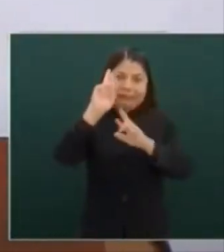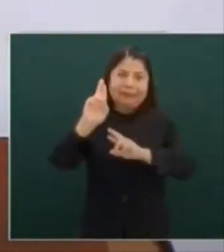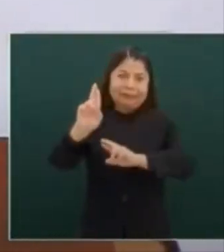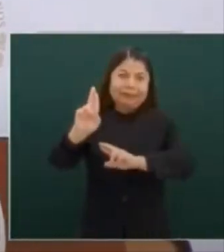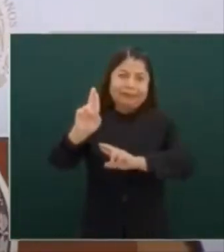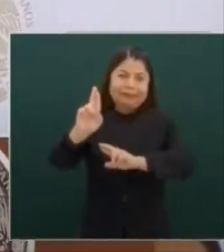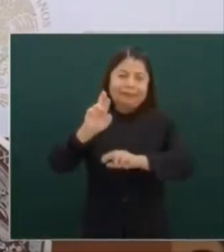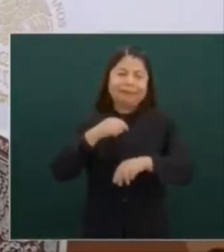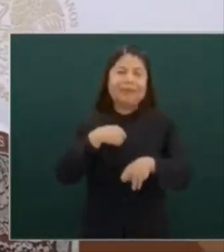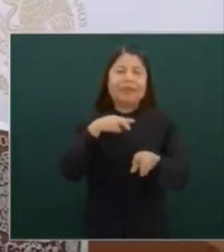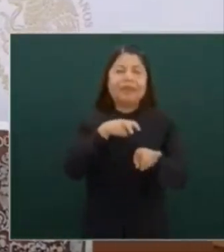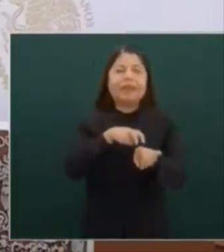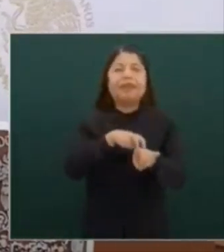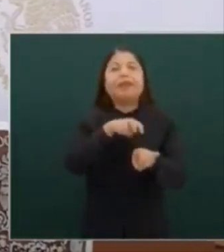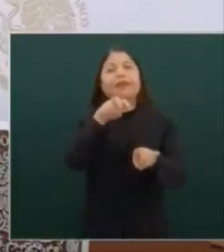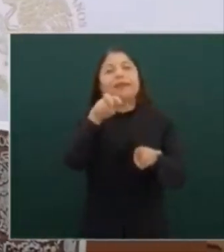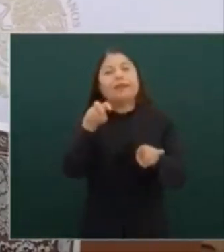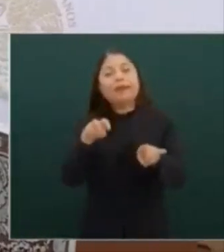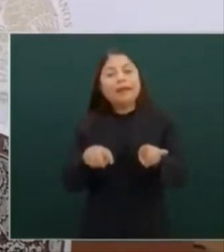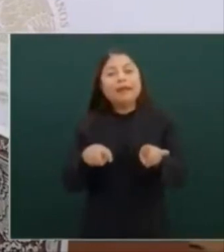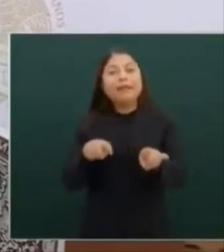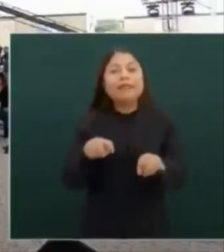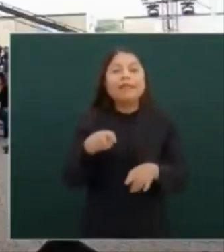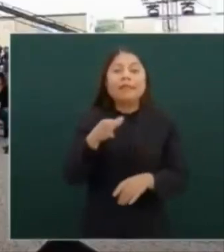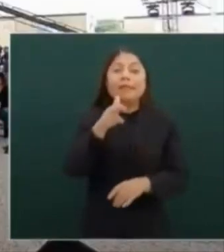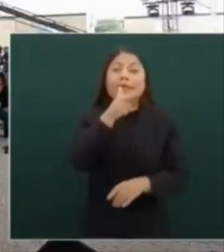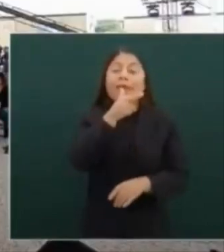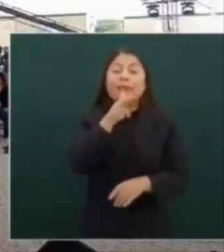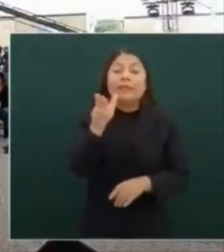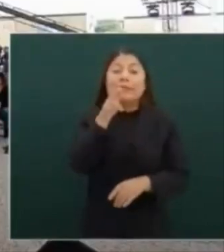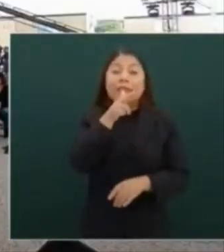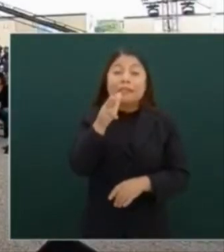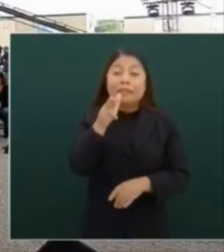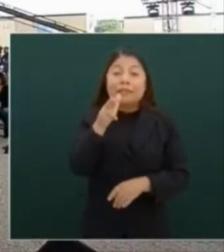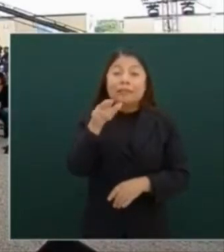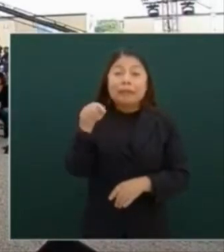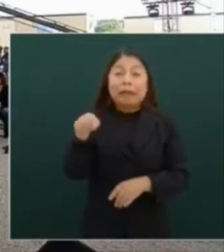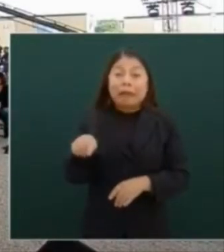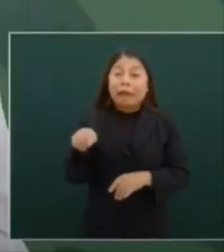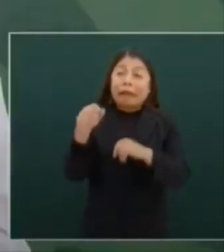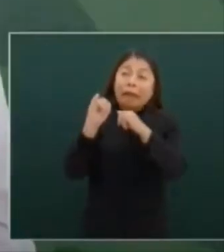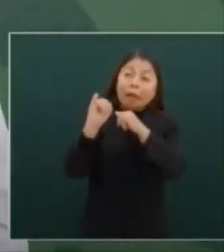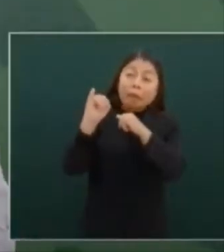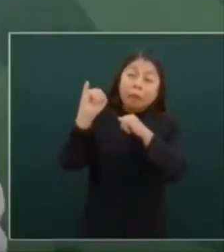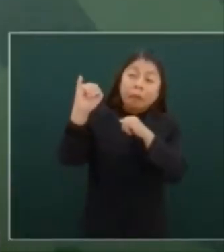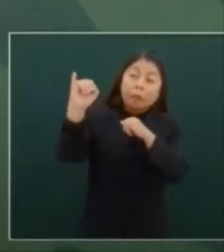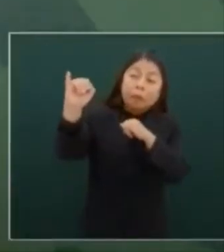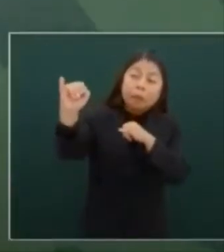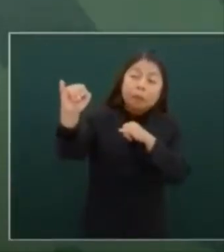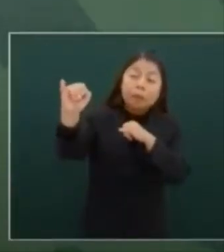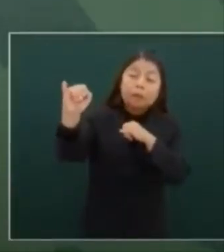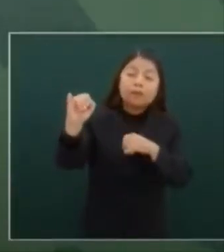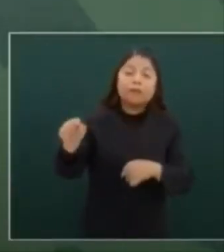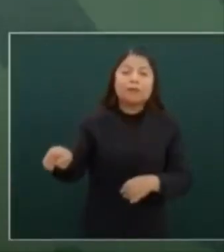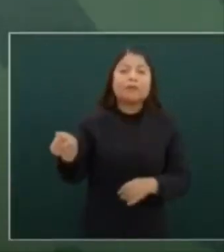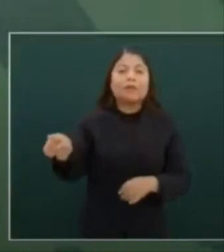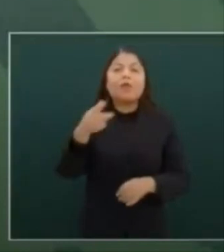Y me bajo y el restaurante así, lejos, y él sale y me